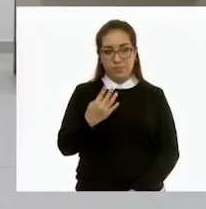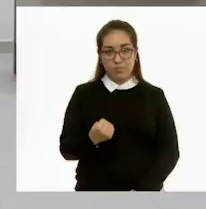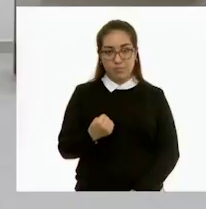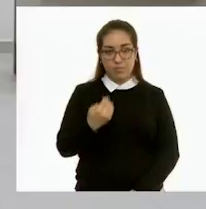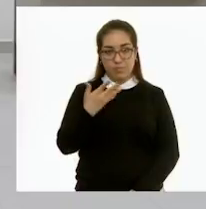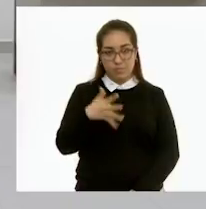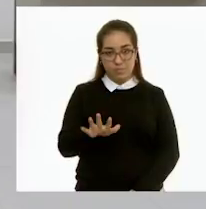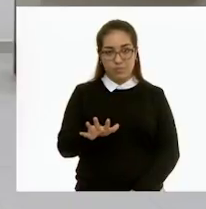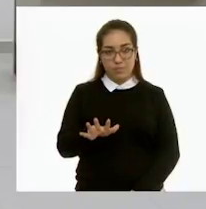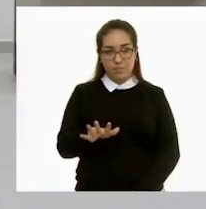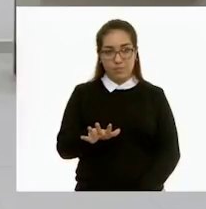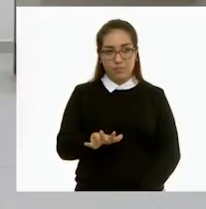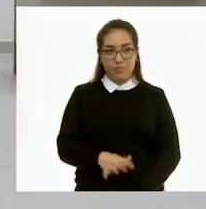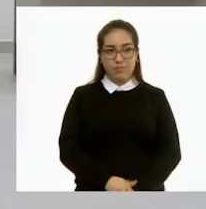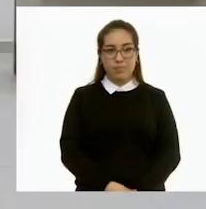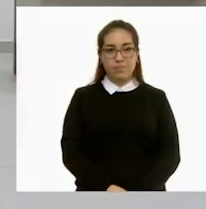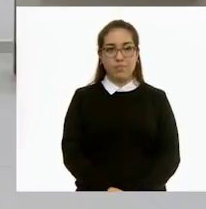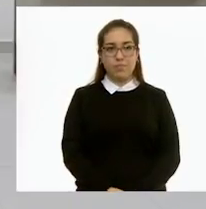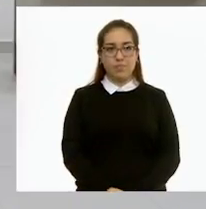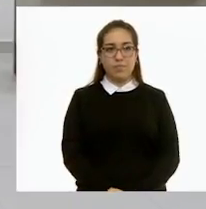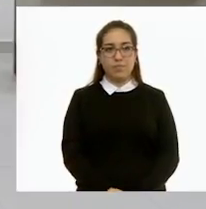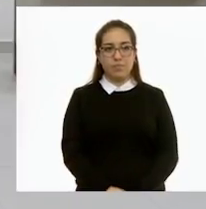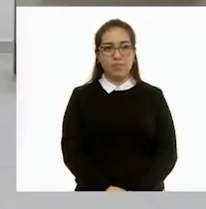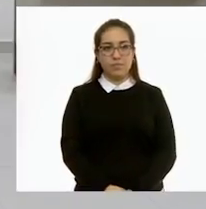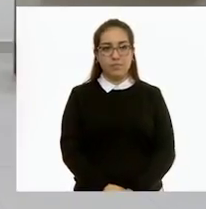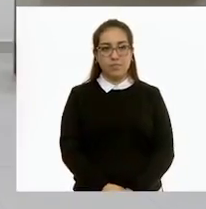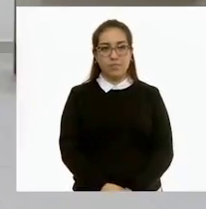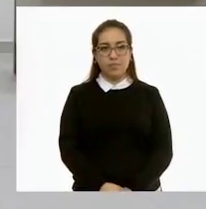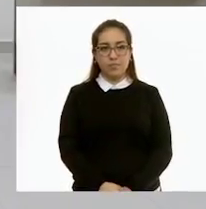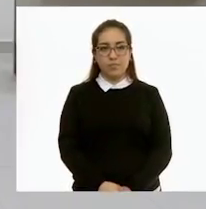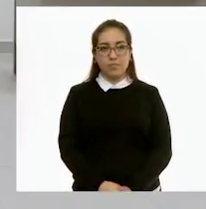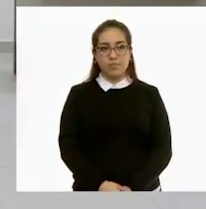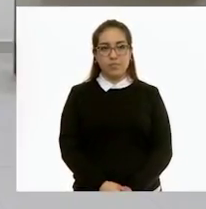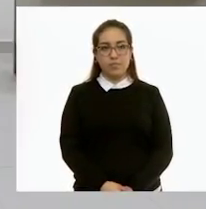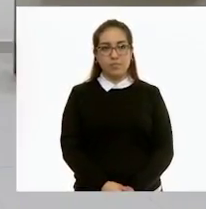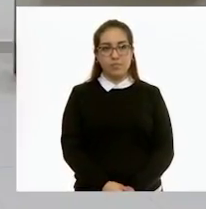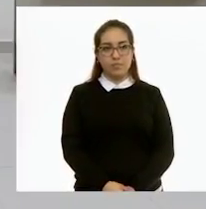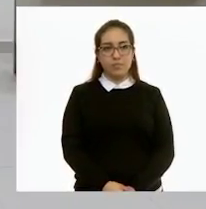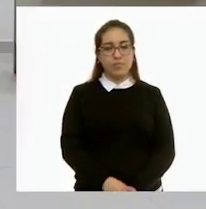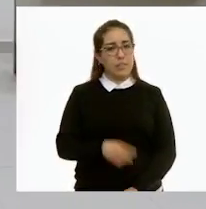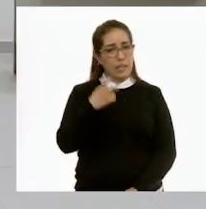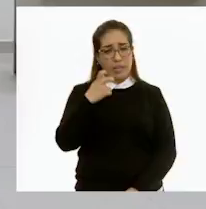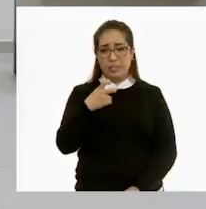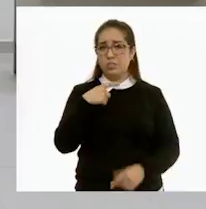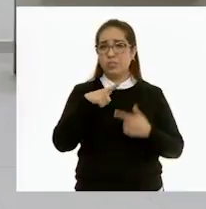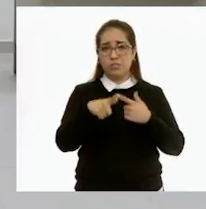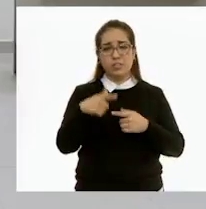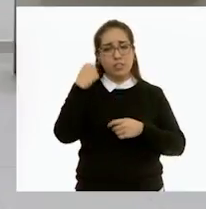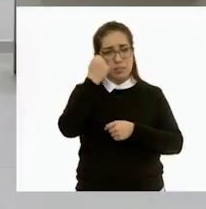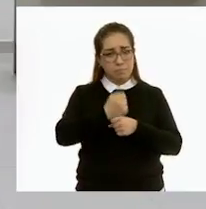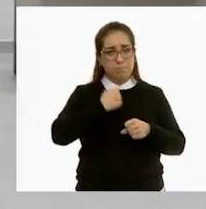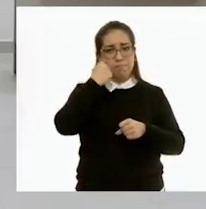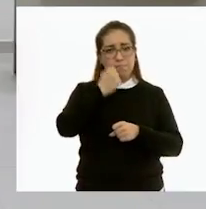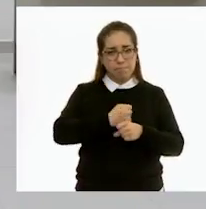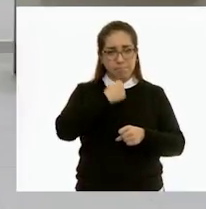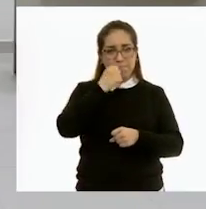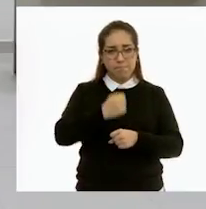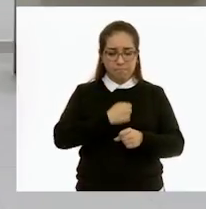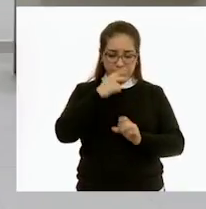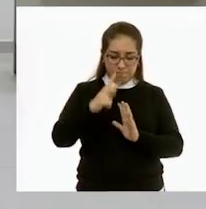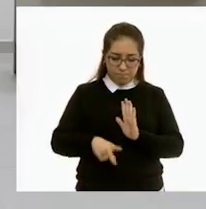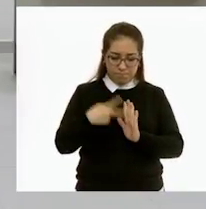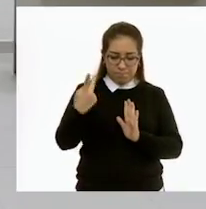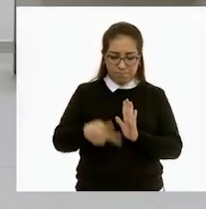chupa, tobi, vira. Vamos a seguir practicando en repetidas